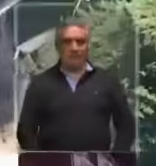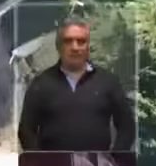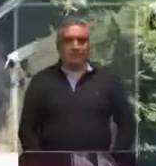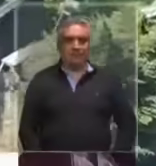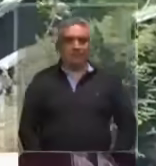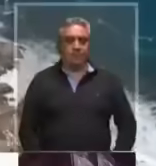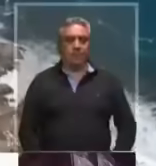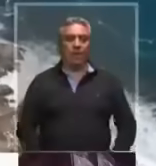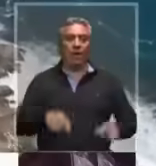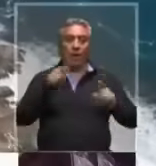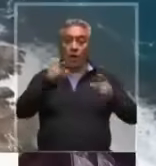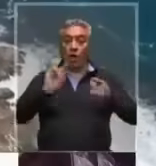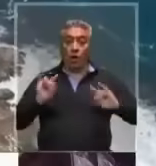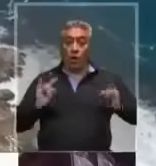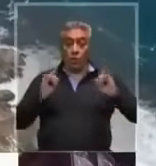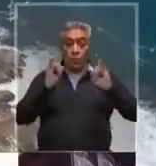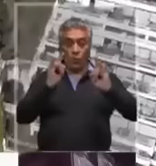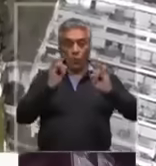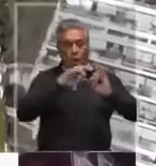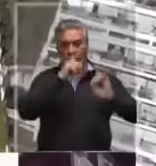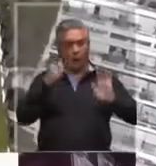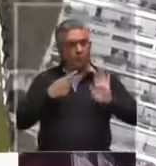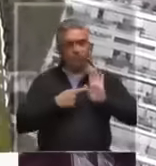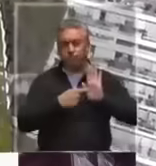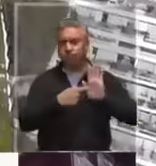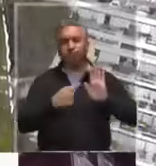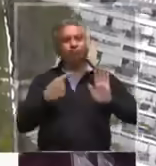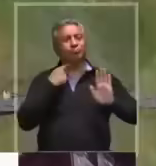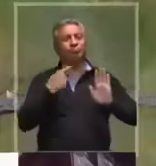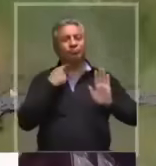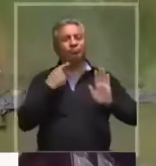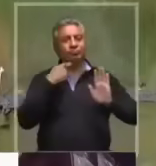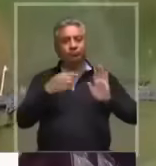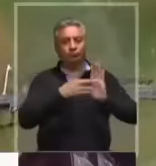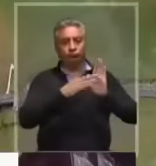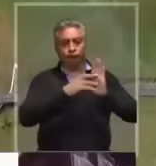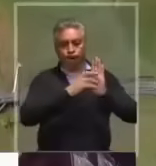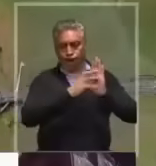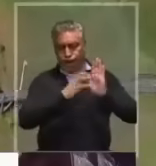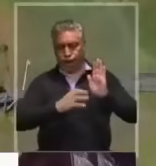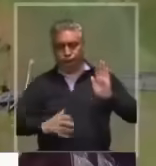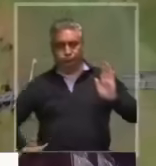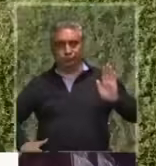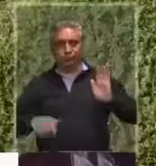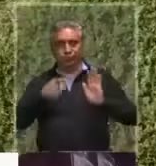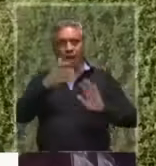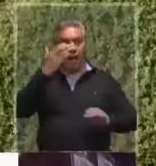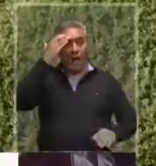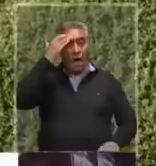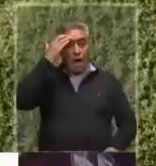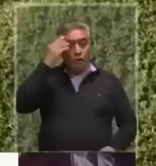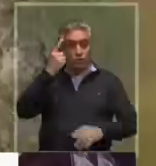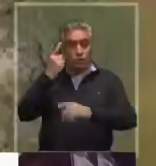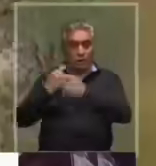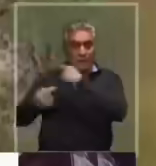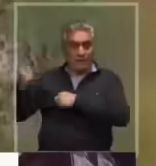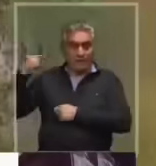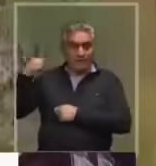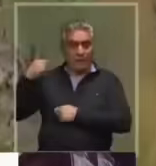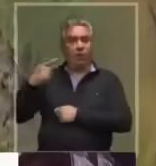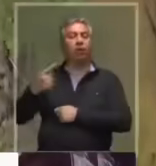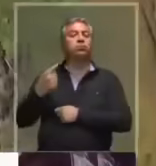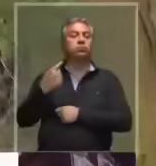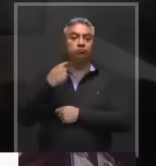La construcción se transformó en ícono de los daños que terminó por generar este socavón en agosto recién pasado, generando un impacto